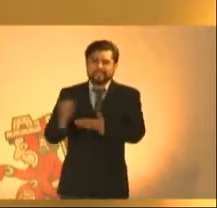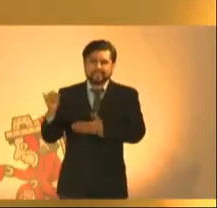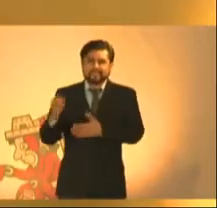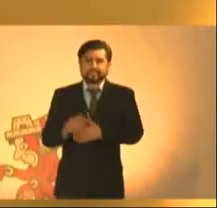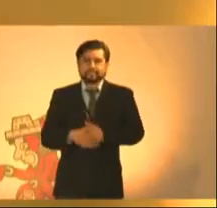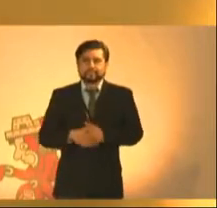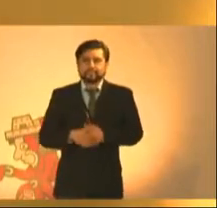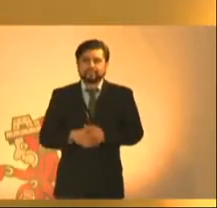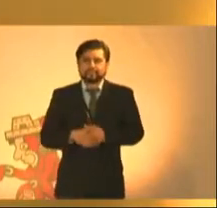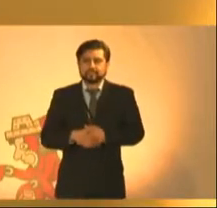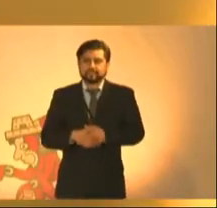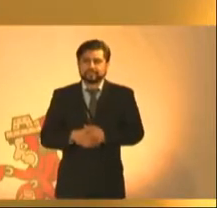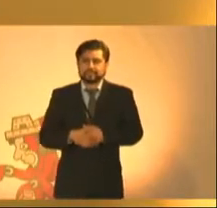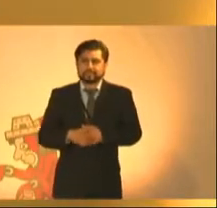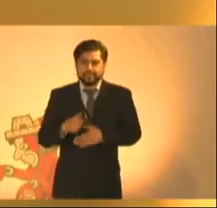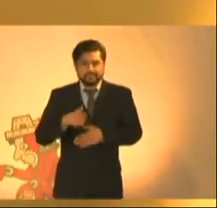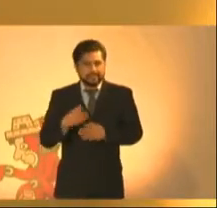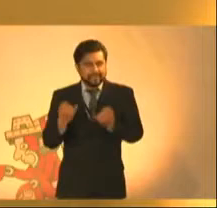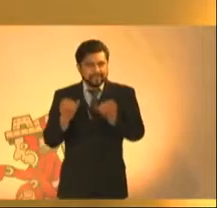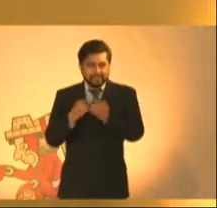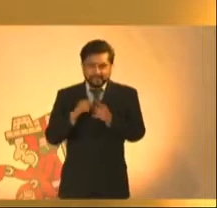pues ese es mi caso